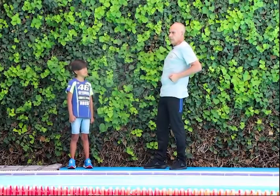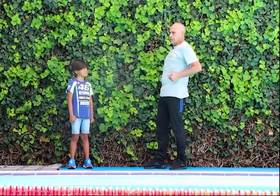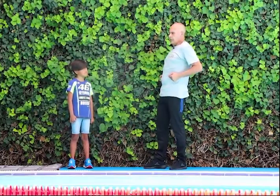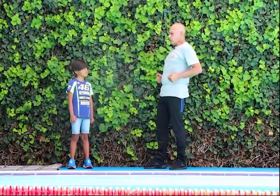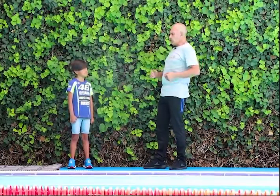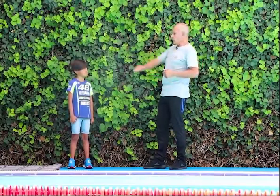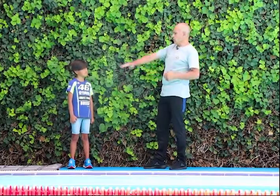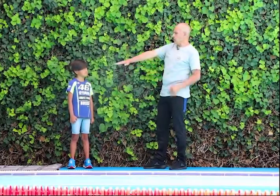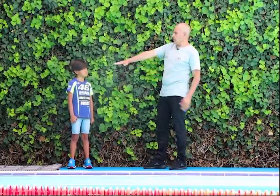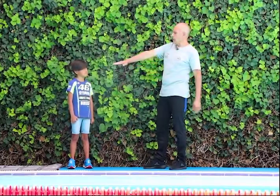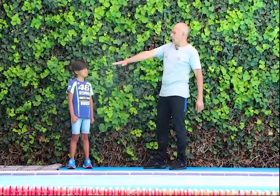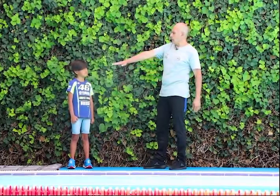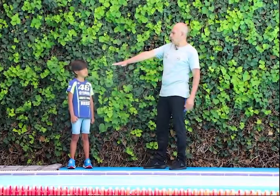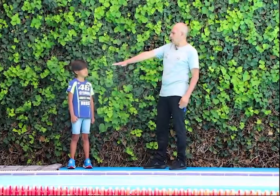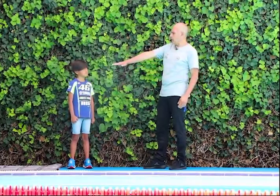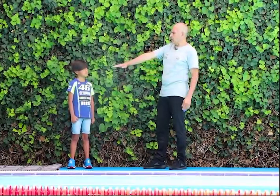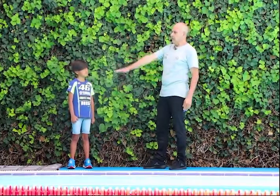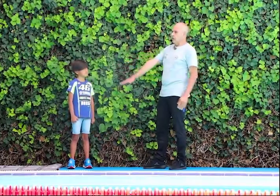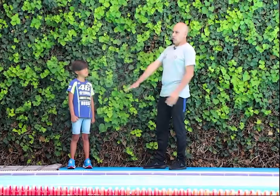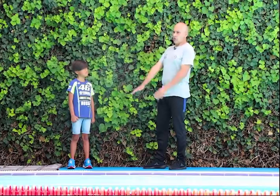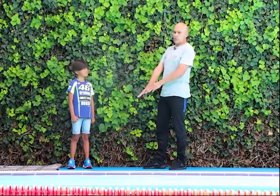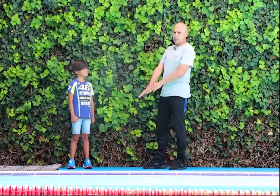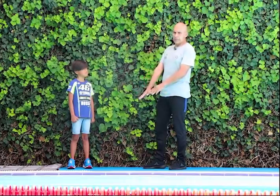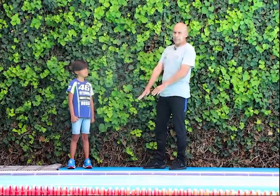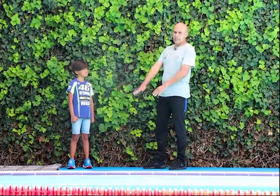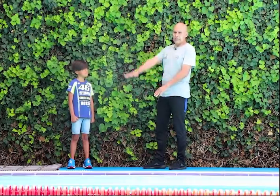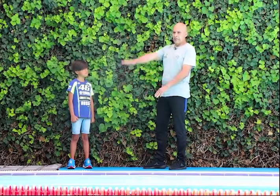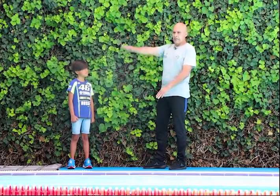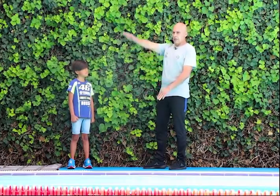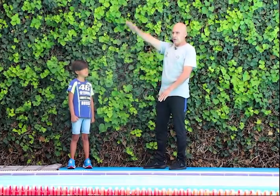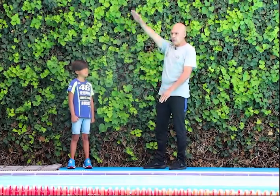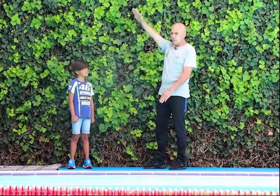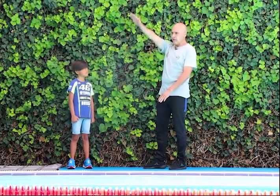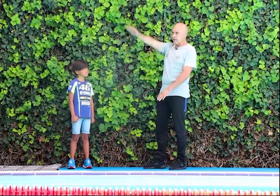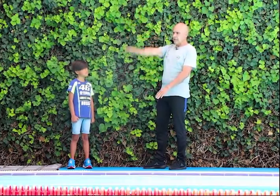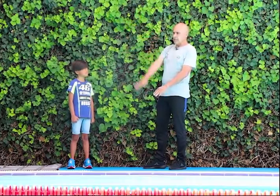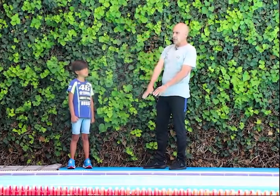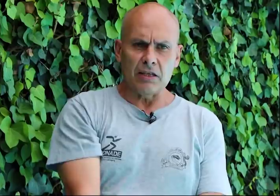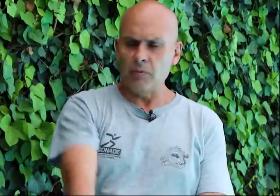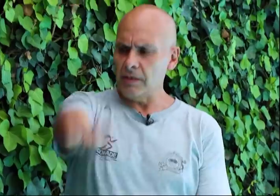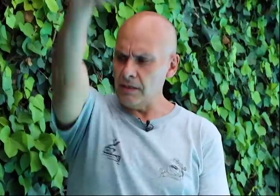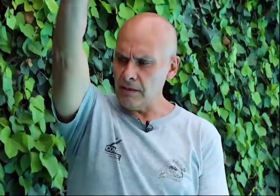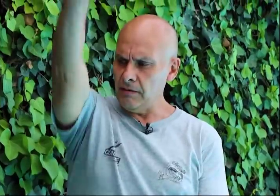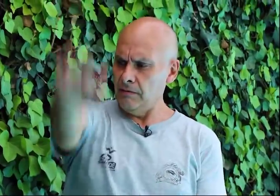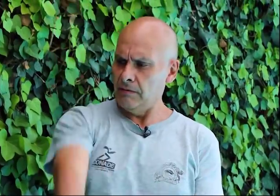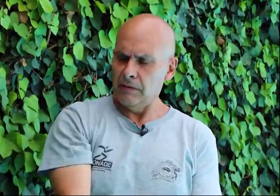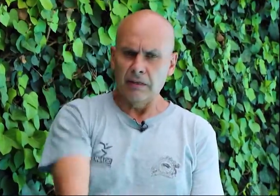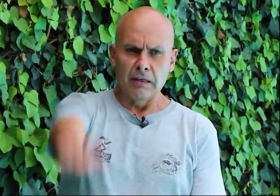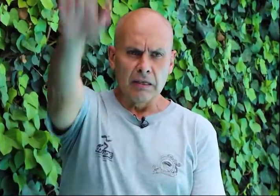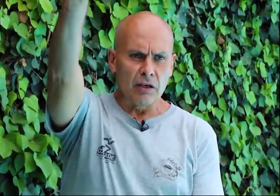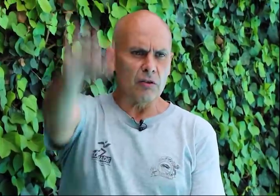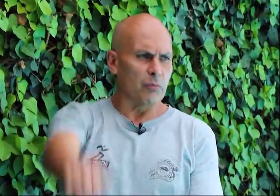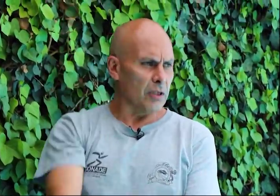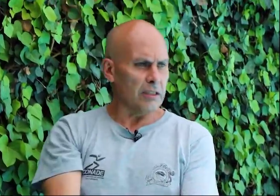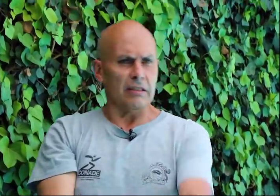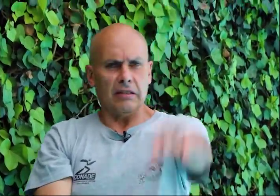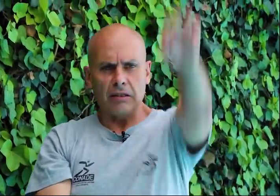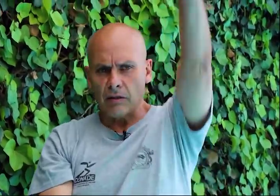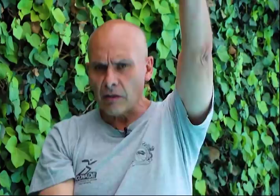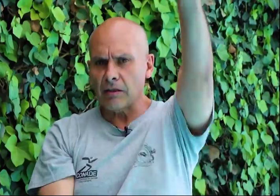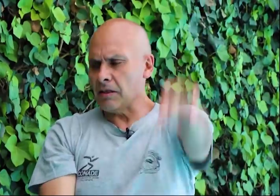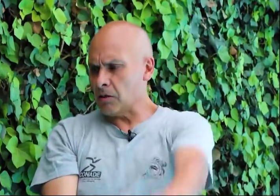el suelo y nos vamos a estirar las piernas. Lo que vamos a hacer es elevar una pierna 10 veces y